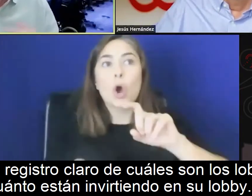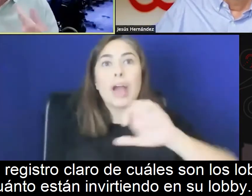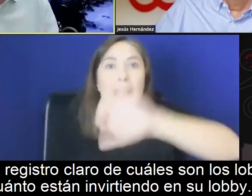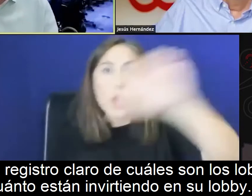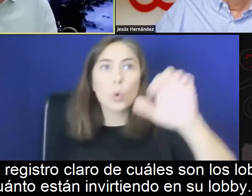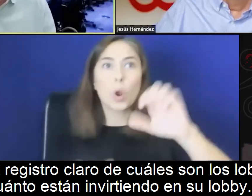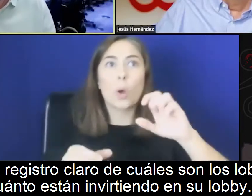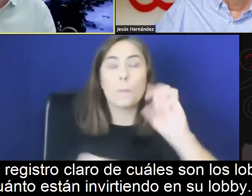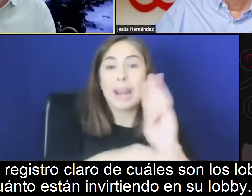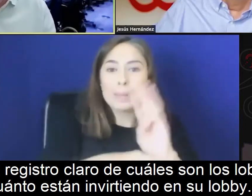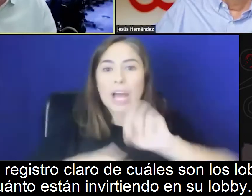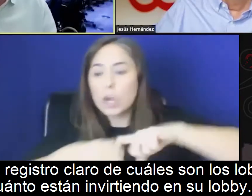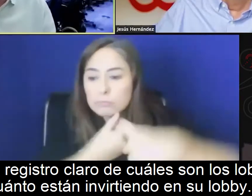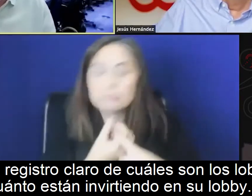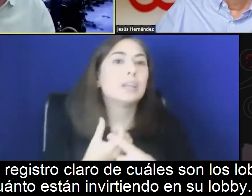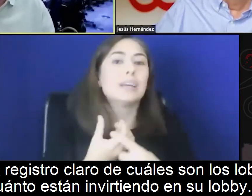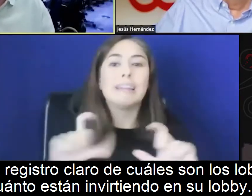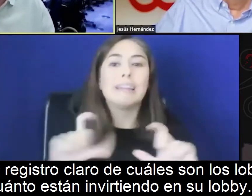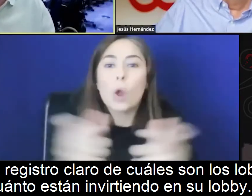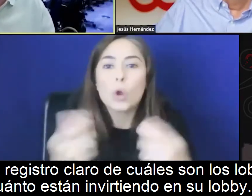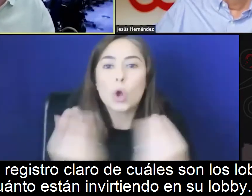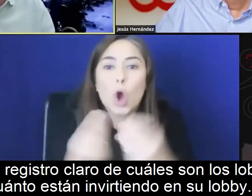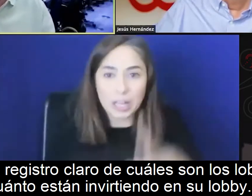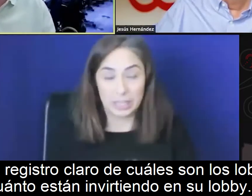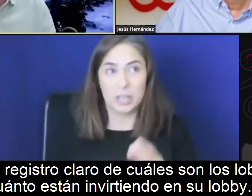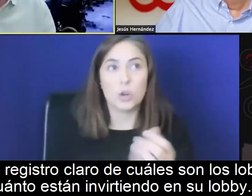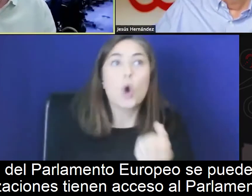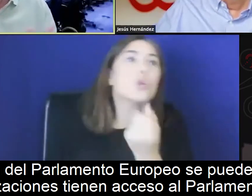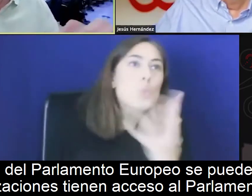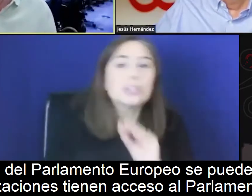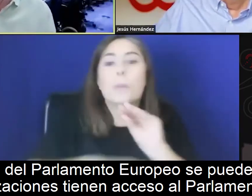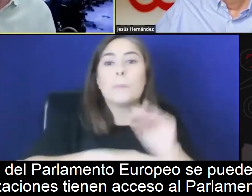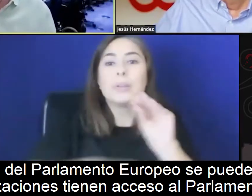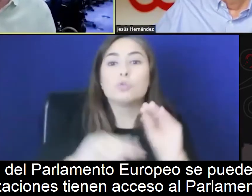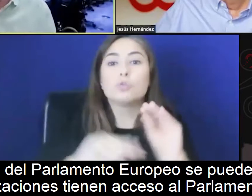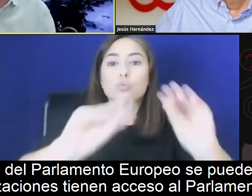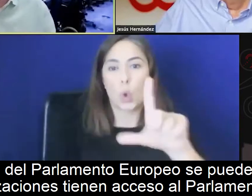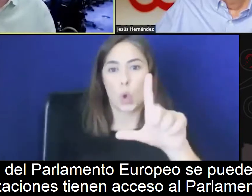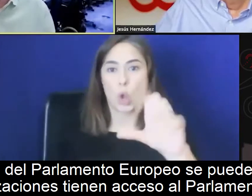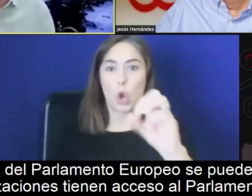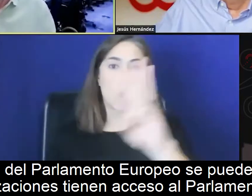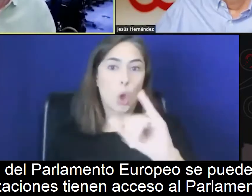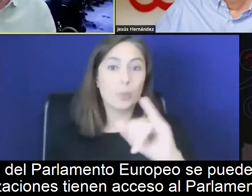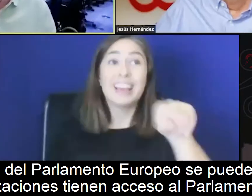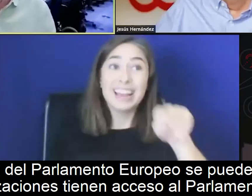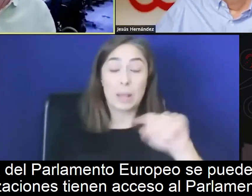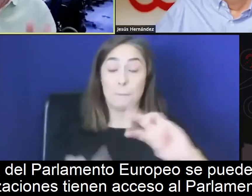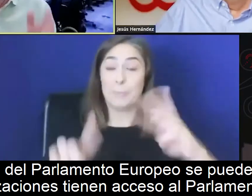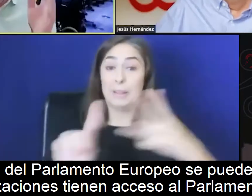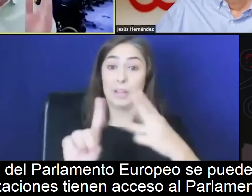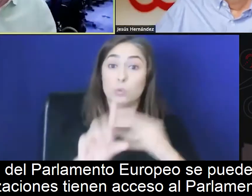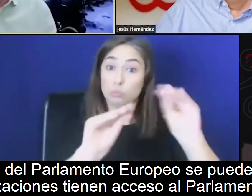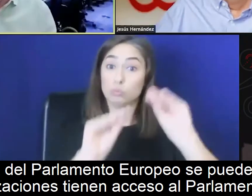y cuánto están invirtiendo en su lobby. En el Parlamento Europeo, en la página del Parlamento Europeo, se puede ver